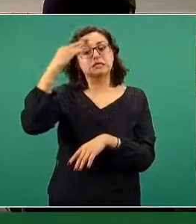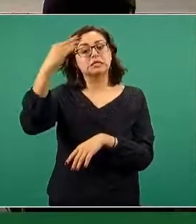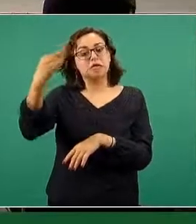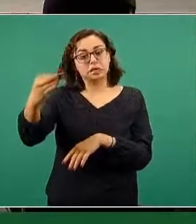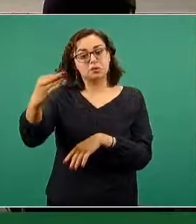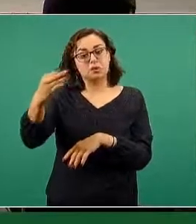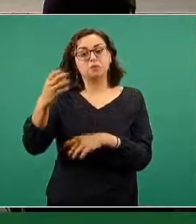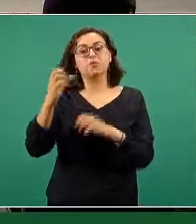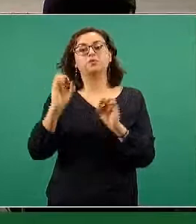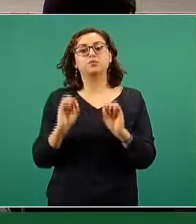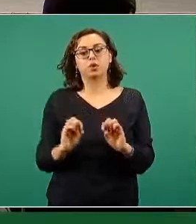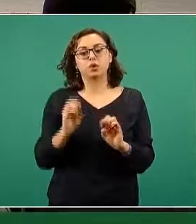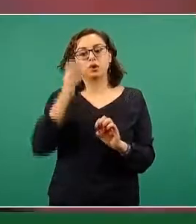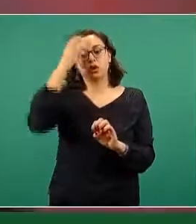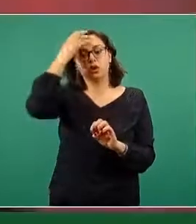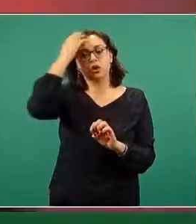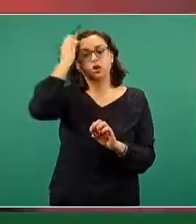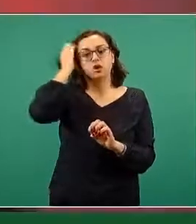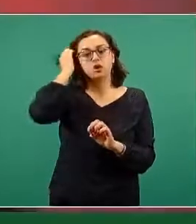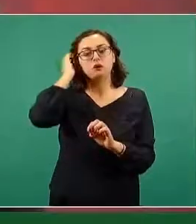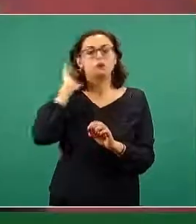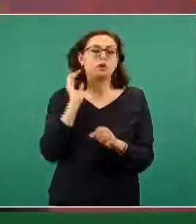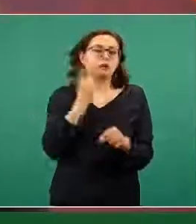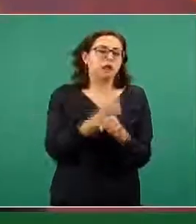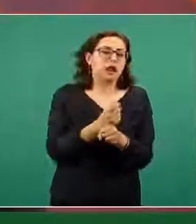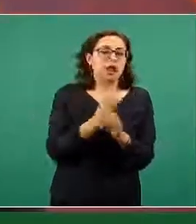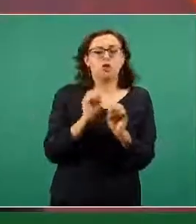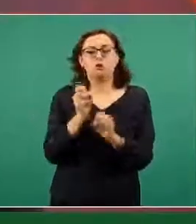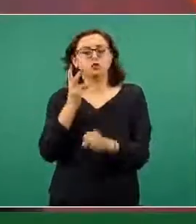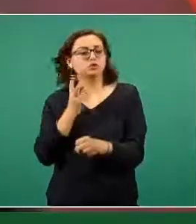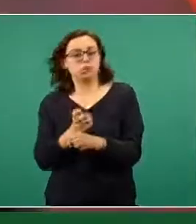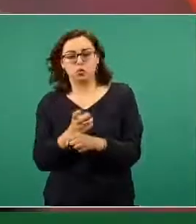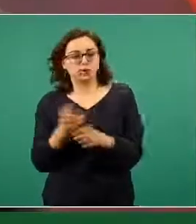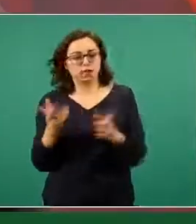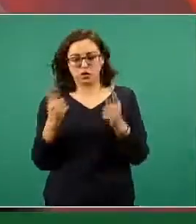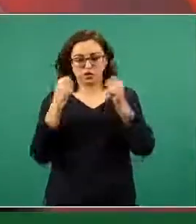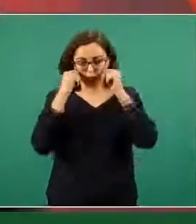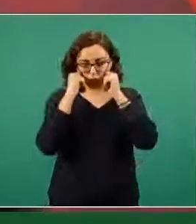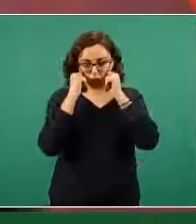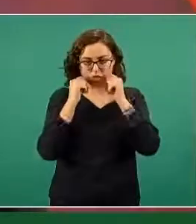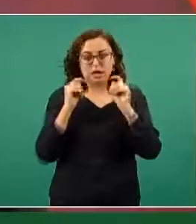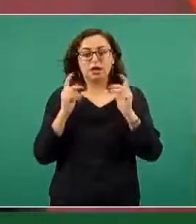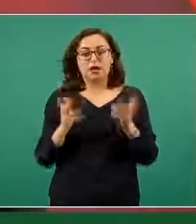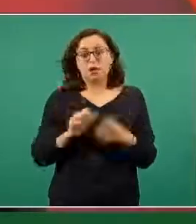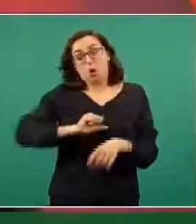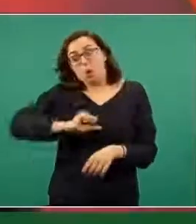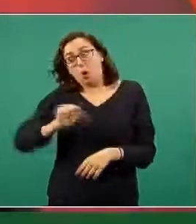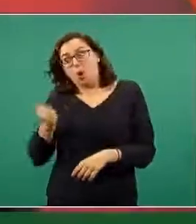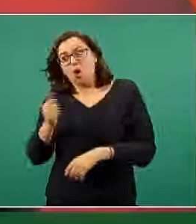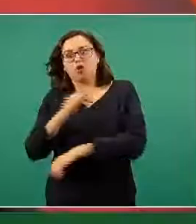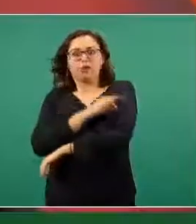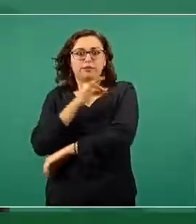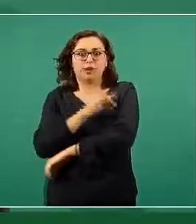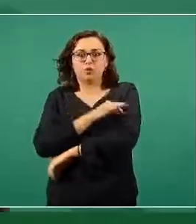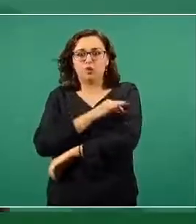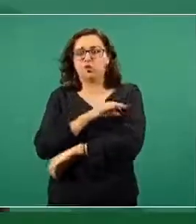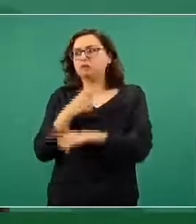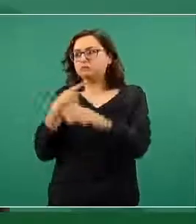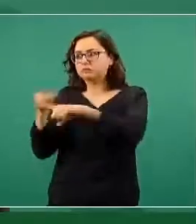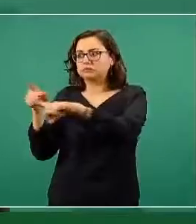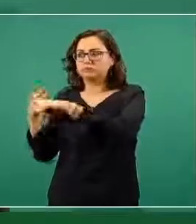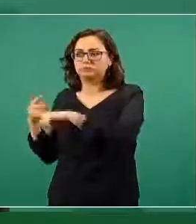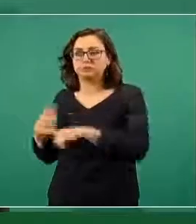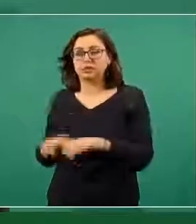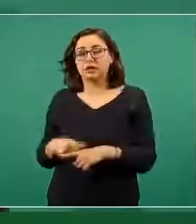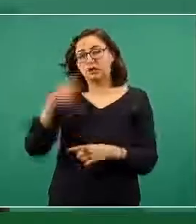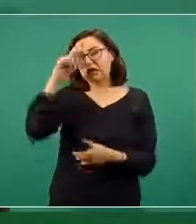o si se trata de una primera dosis, también esperar un poco a que pasen unos días, me parece que